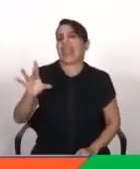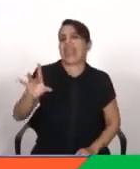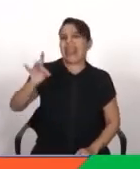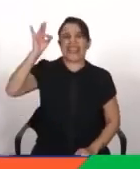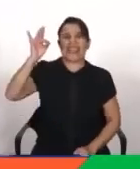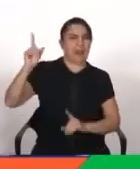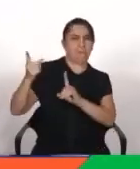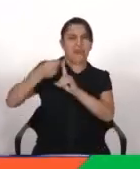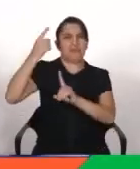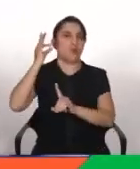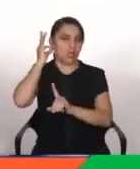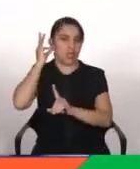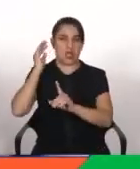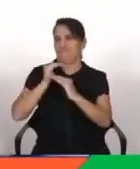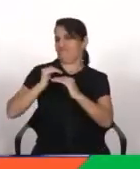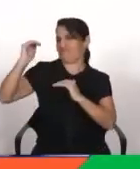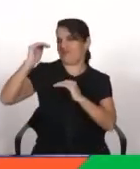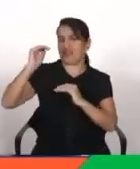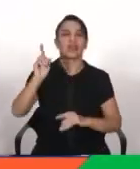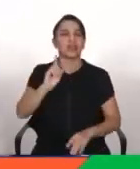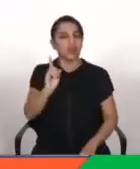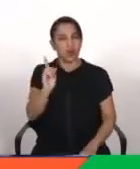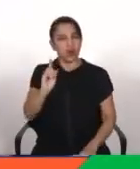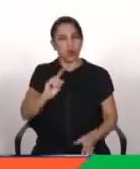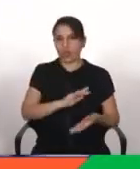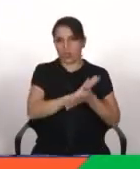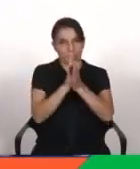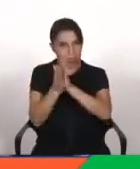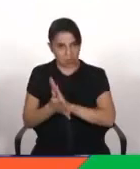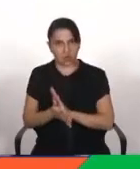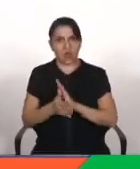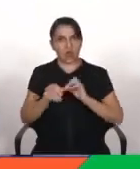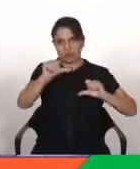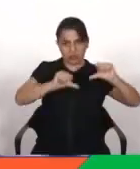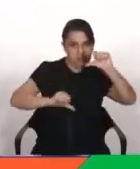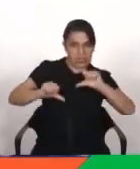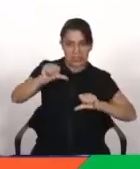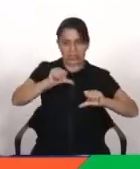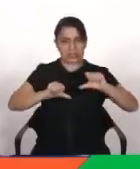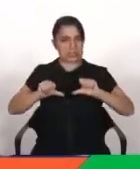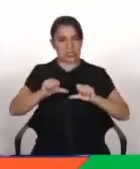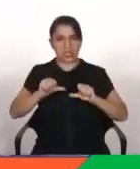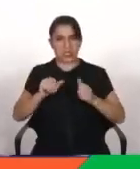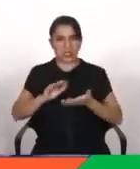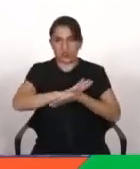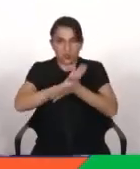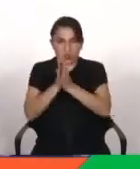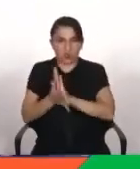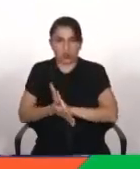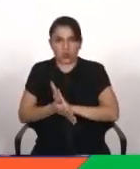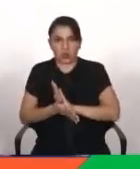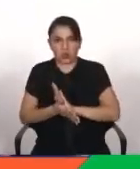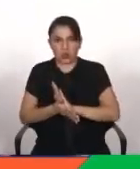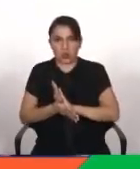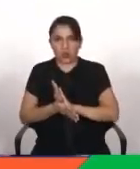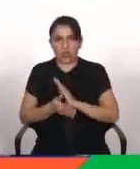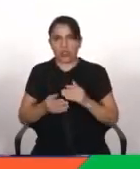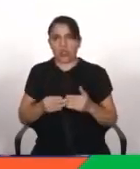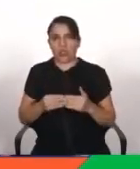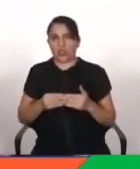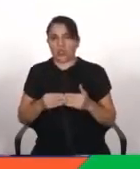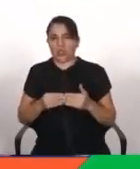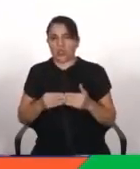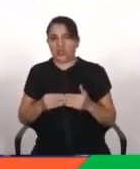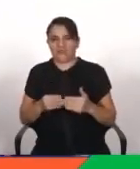en todas las cosas que tienen que vivir la científica y que tienen que superar, digamos, todos los baches que tienen que